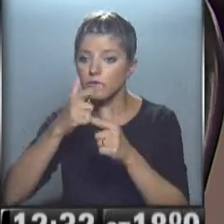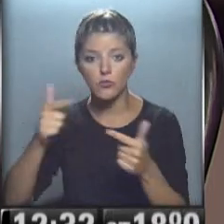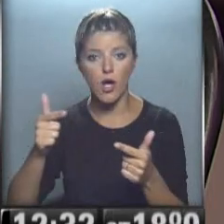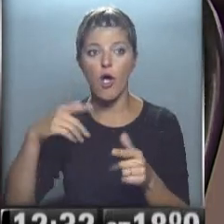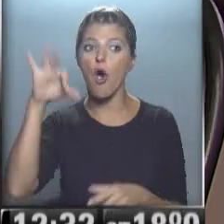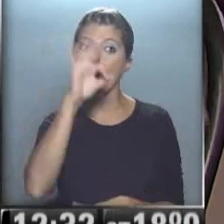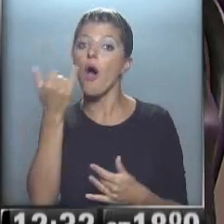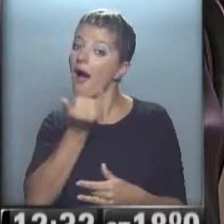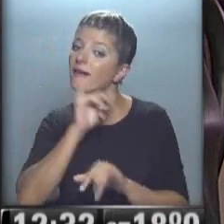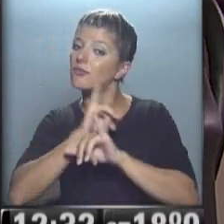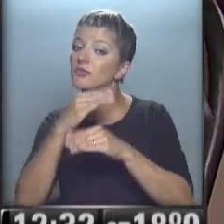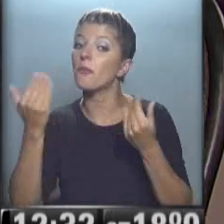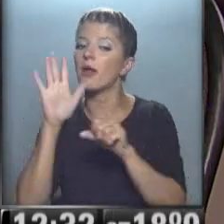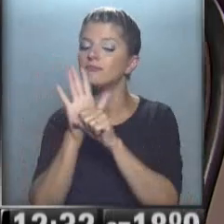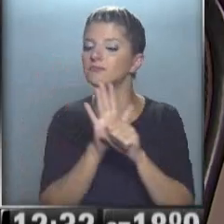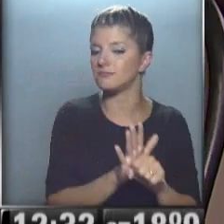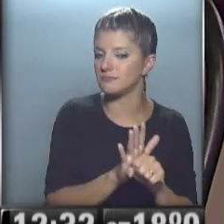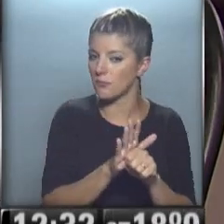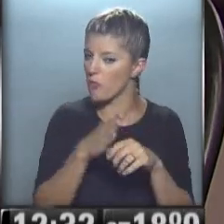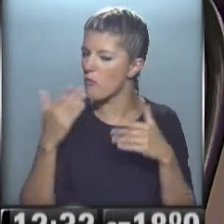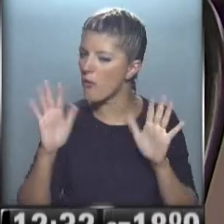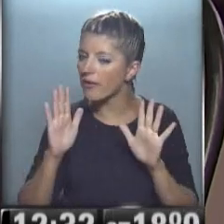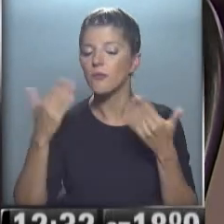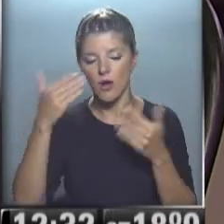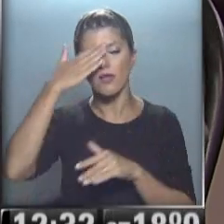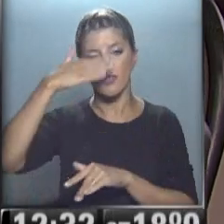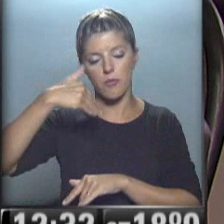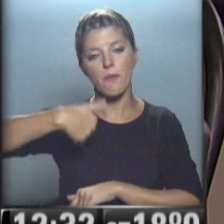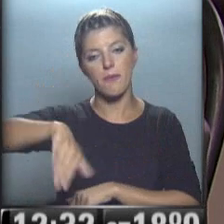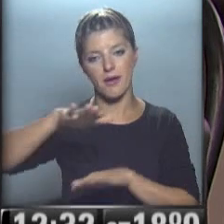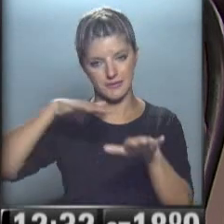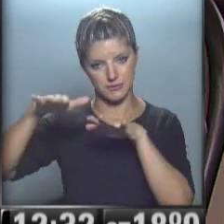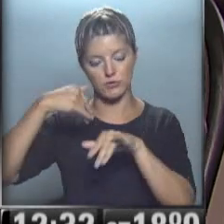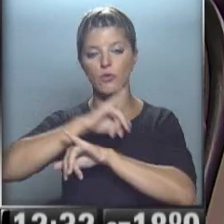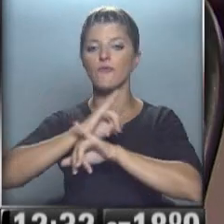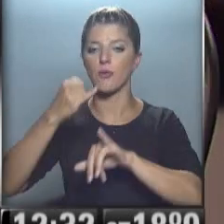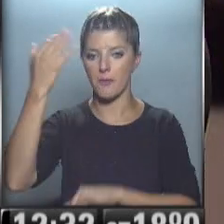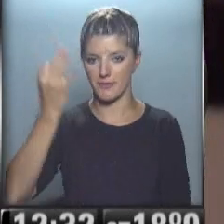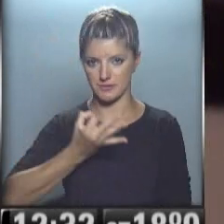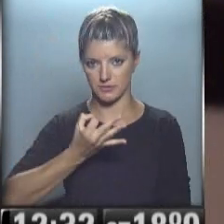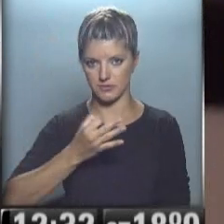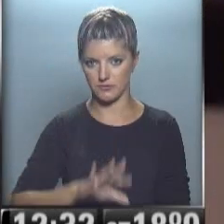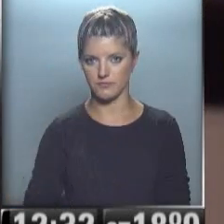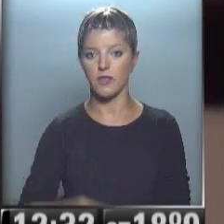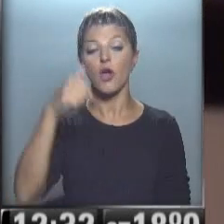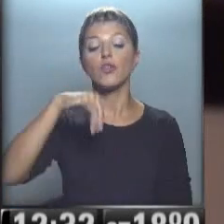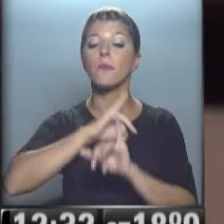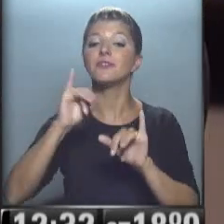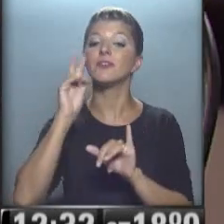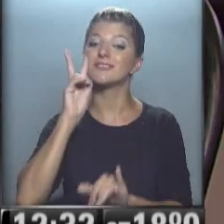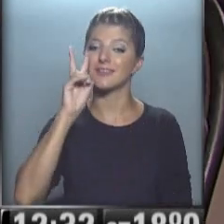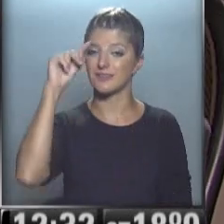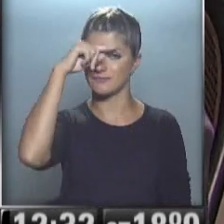tienen y la ocultan se tratará de esto vamos a a repasar esta situación en un informe hemos preparado para esta edición de visión